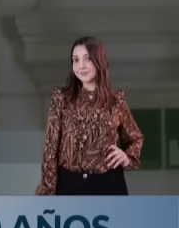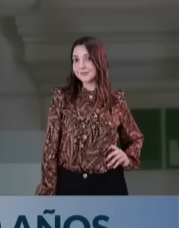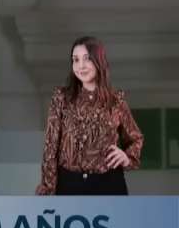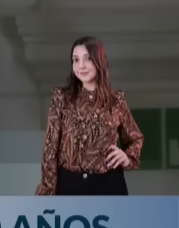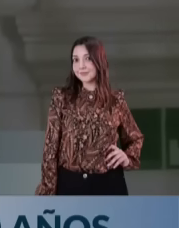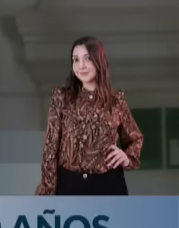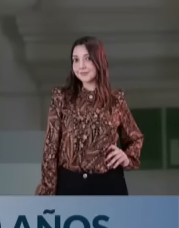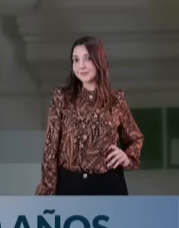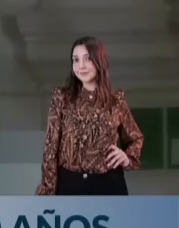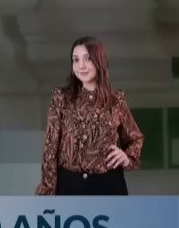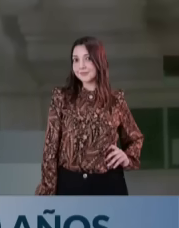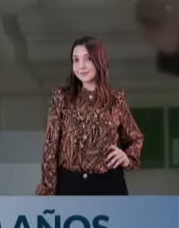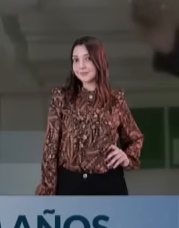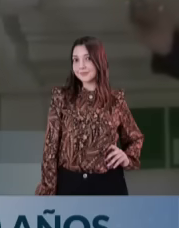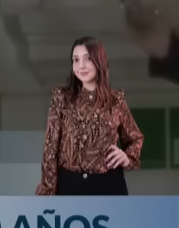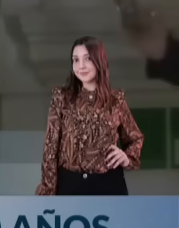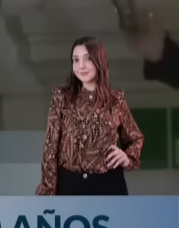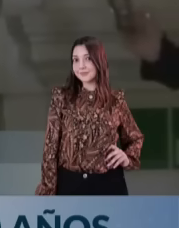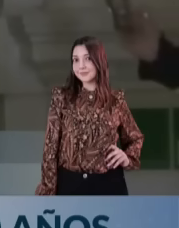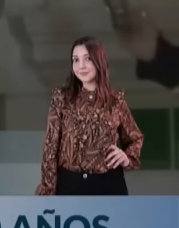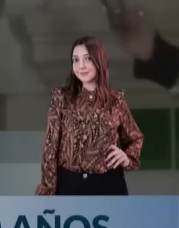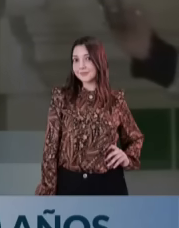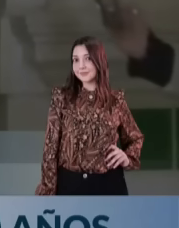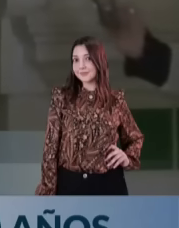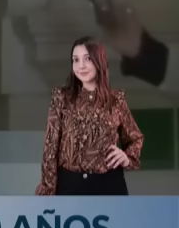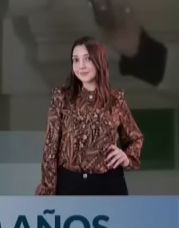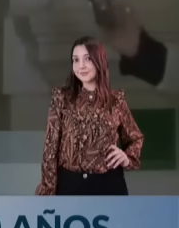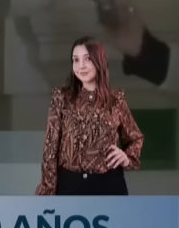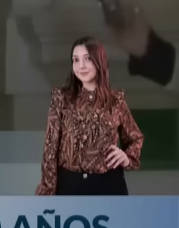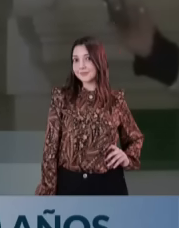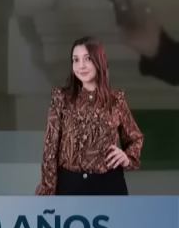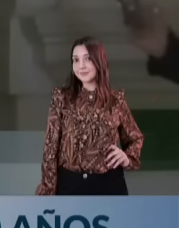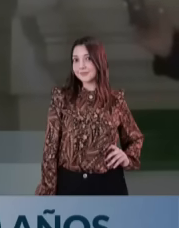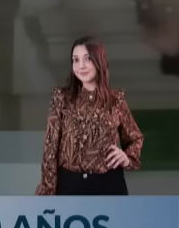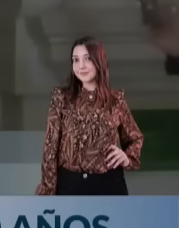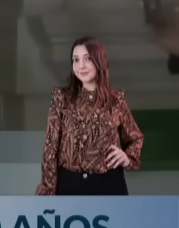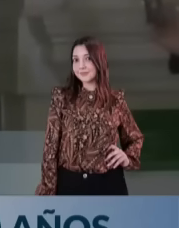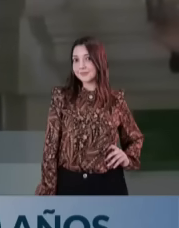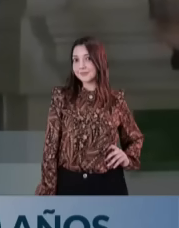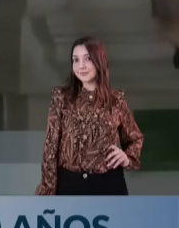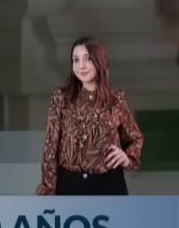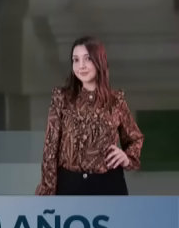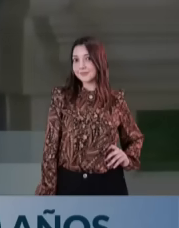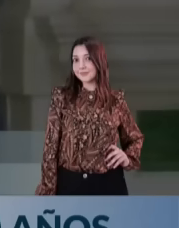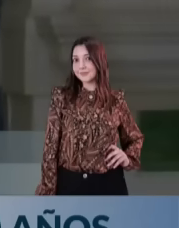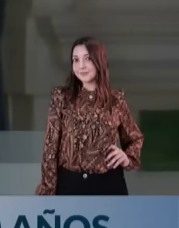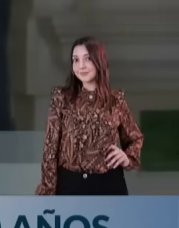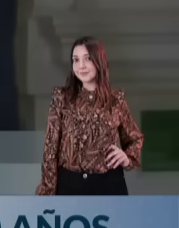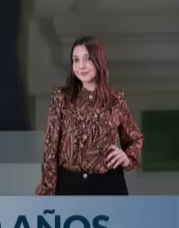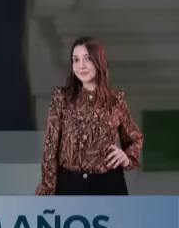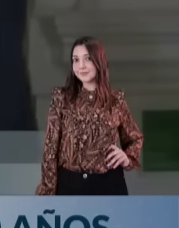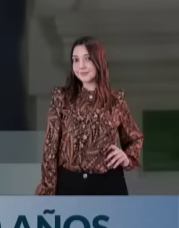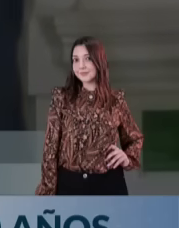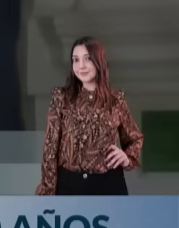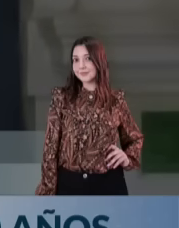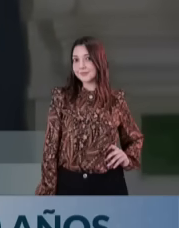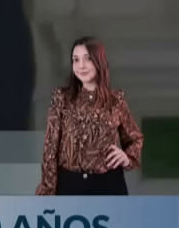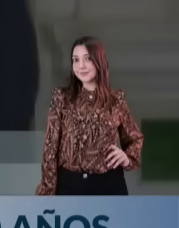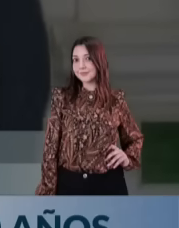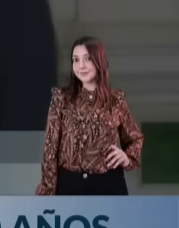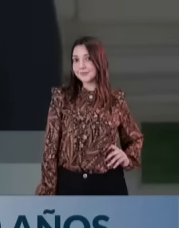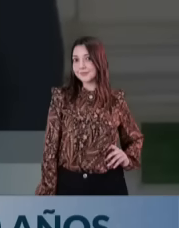afectó gravemente nuestra convivencia, con efectos cuya huella pesa hasta hoy en nuestras relaciones y confianzas.